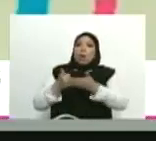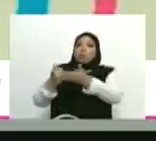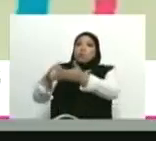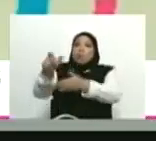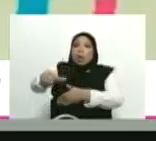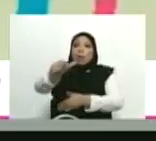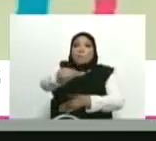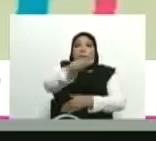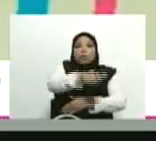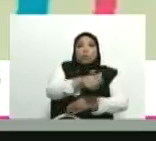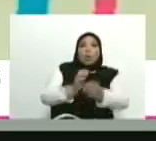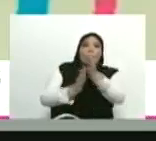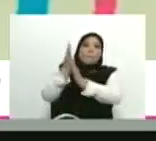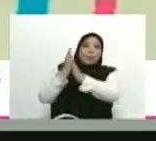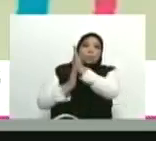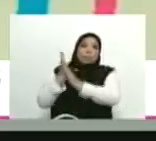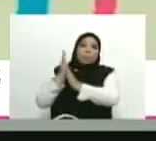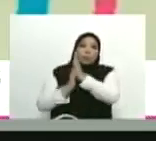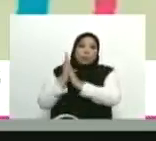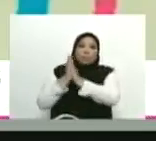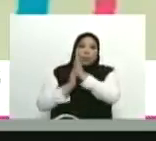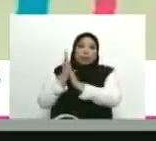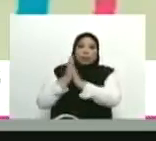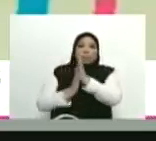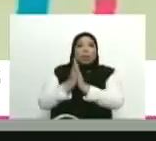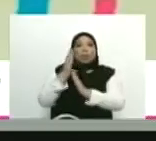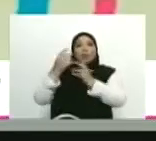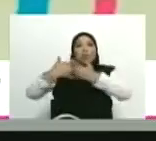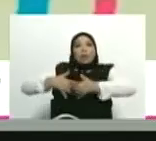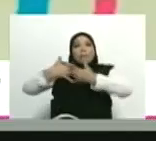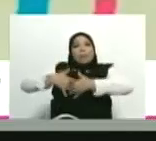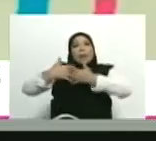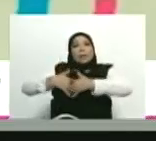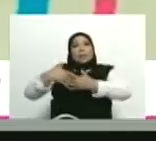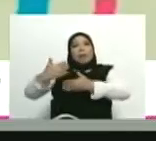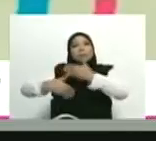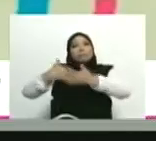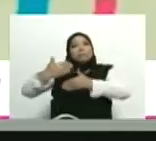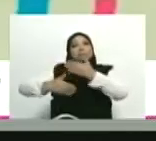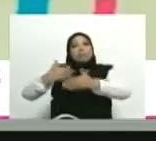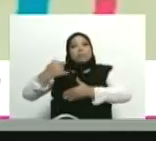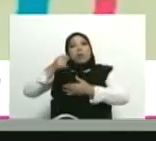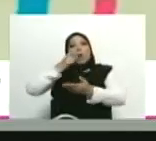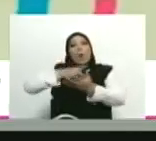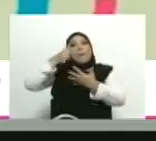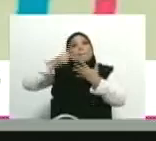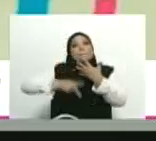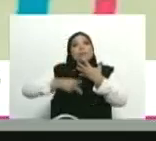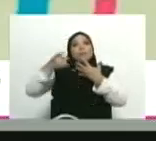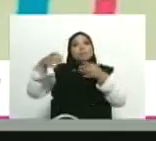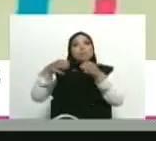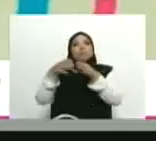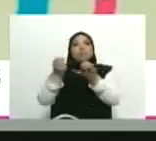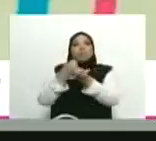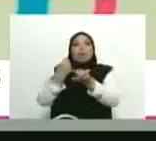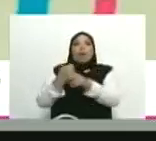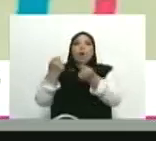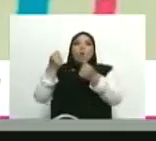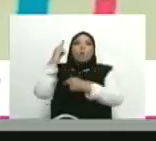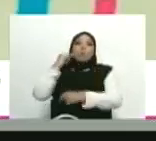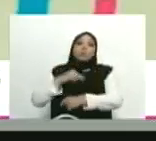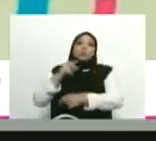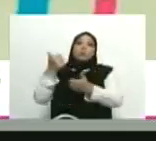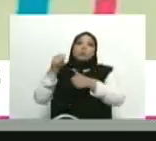despliegue de emprendimientos, de iniciativas económicas. y un plan llamado la Agenda Económica Bolivariana